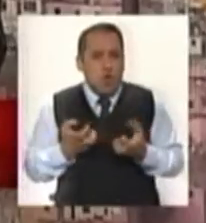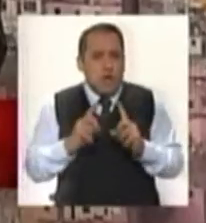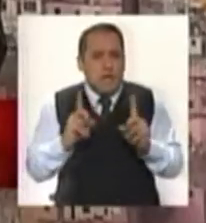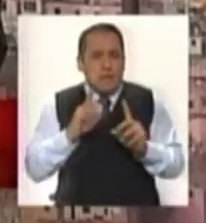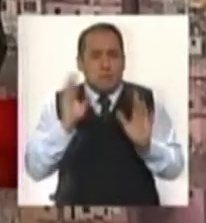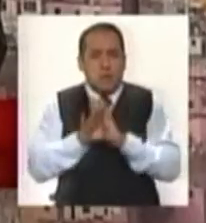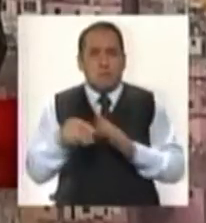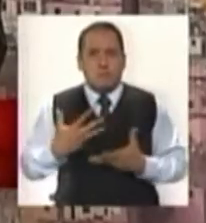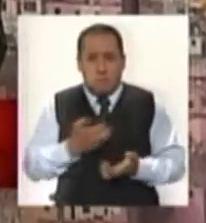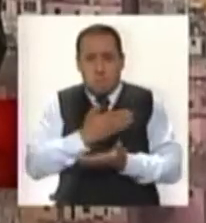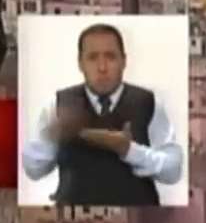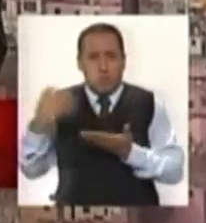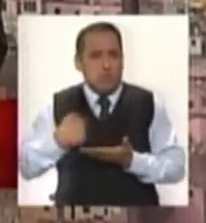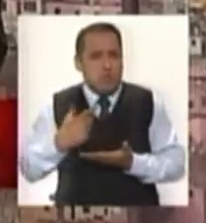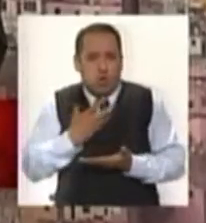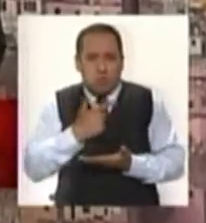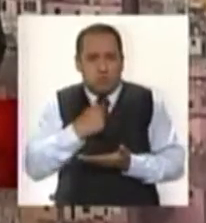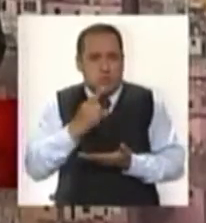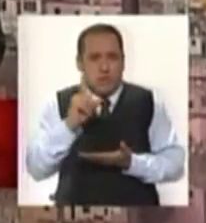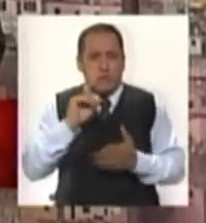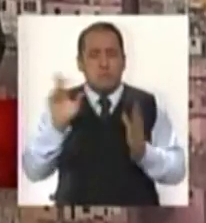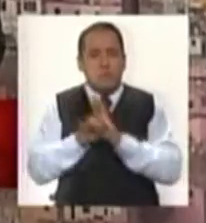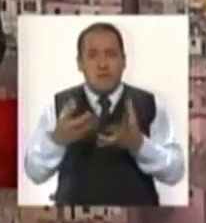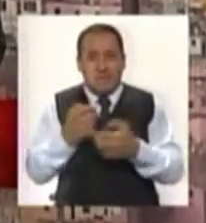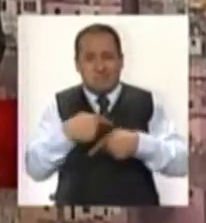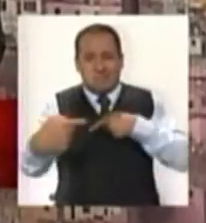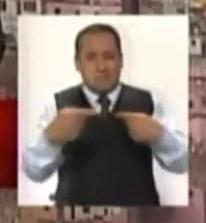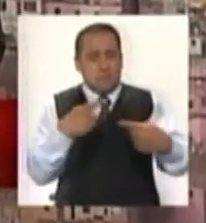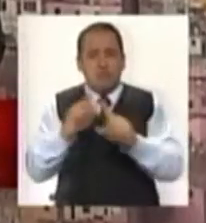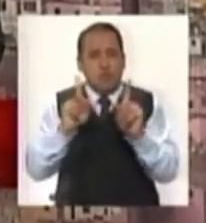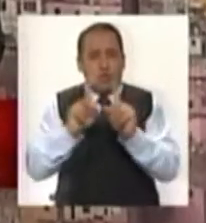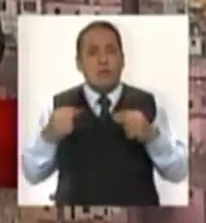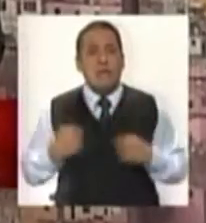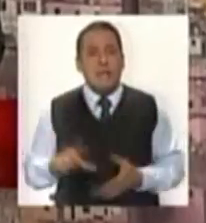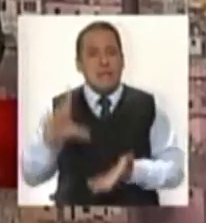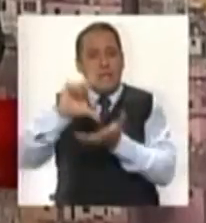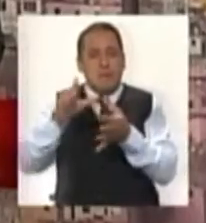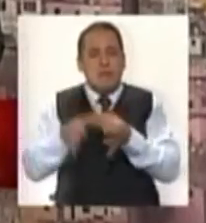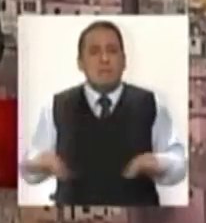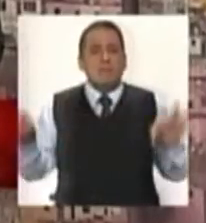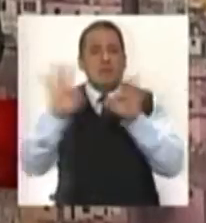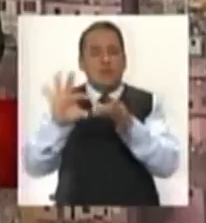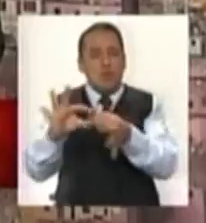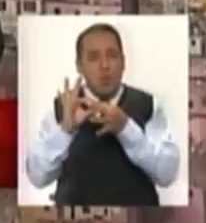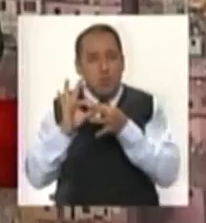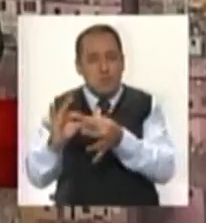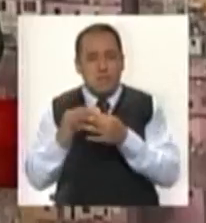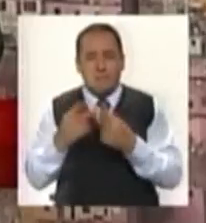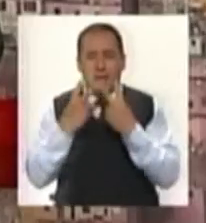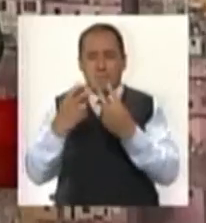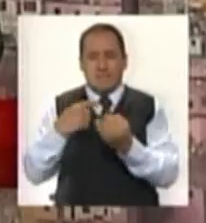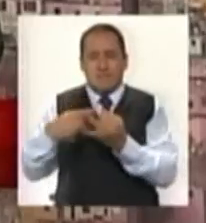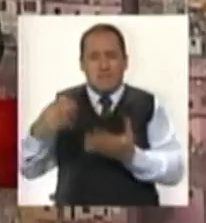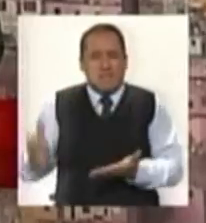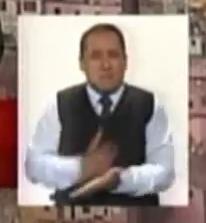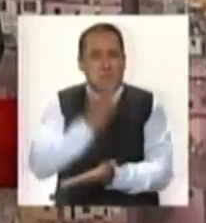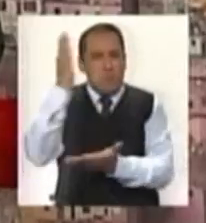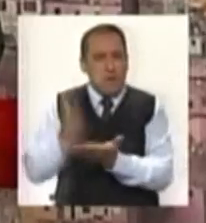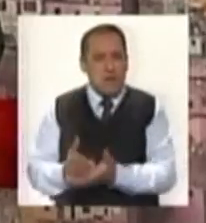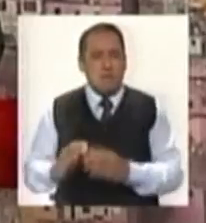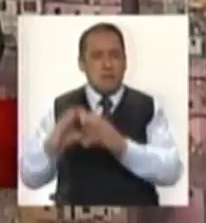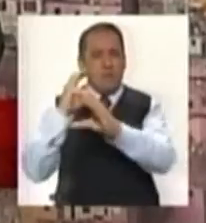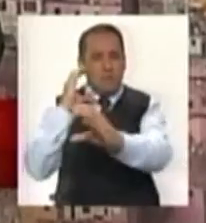esta revocatoria, ni pretendemos dividir Lima. Lima tiene que estar unida para enfrentar sus problemas como el caos del transporte,